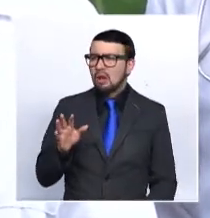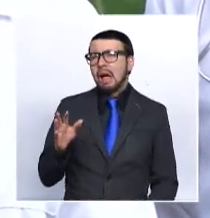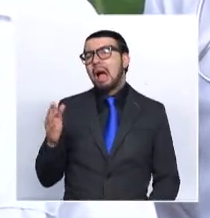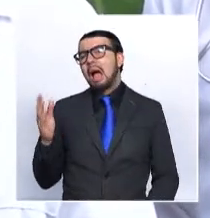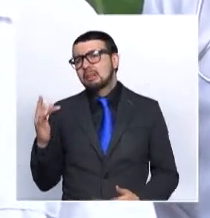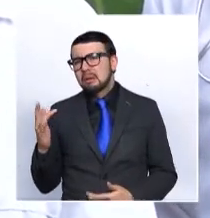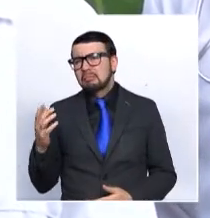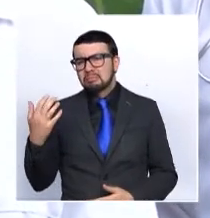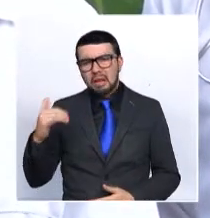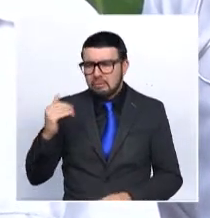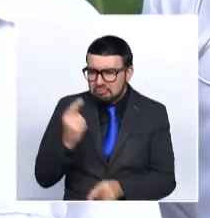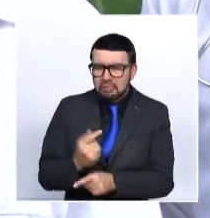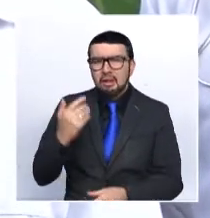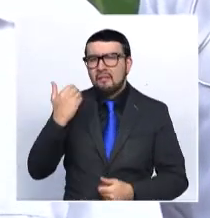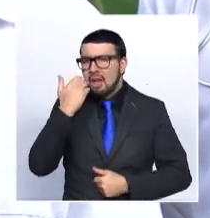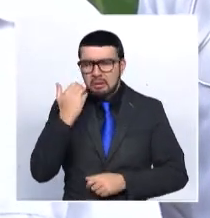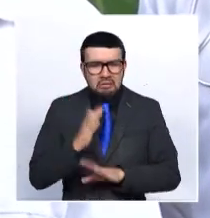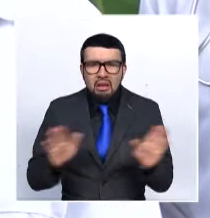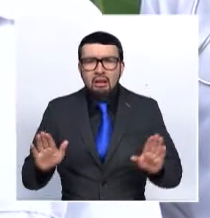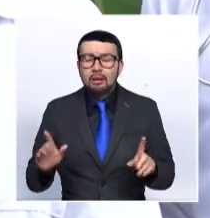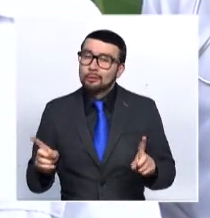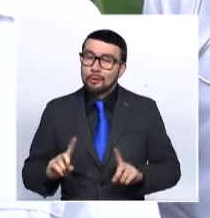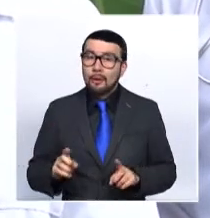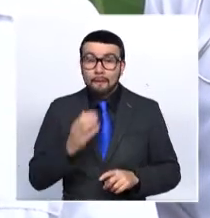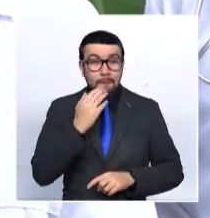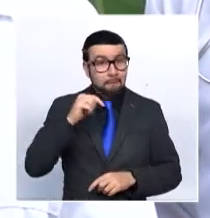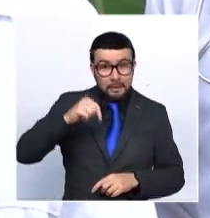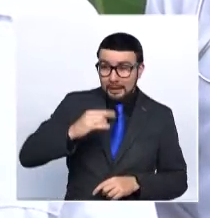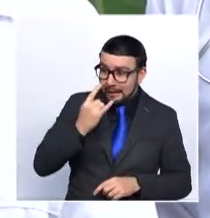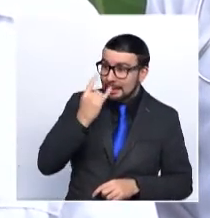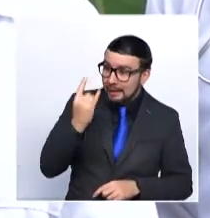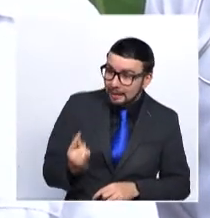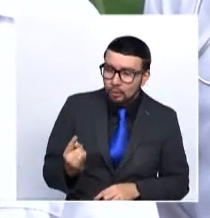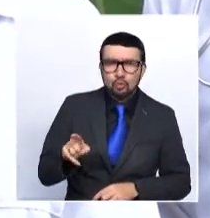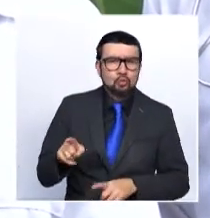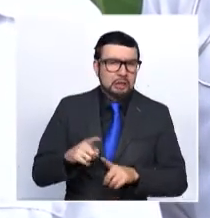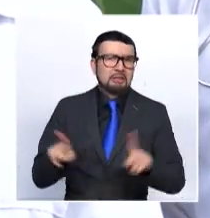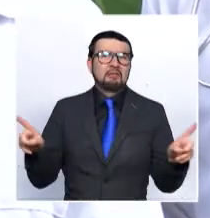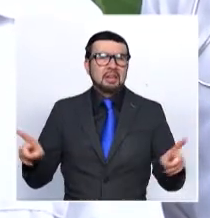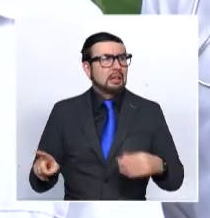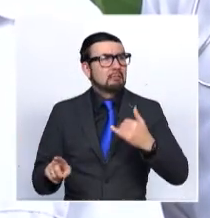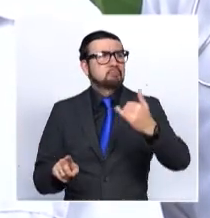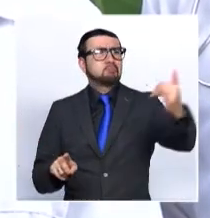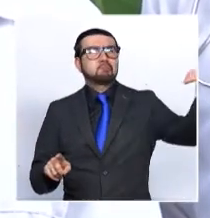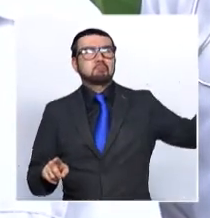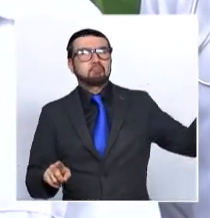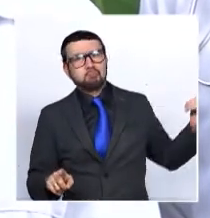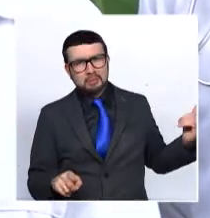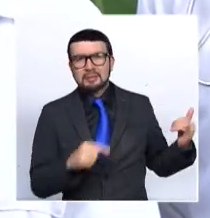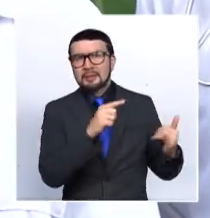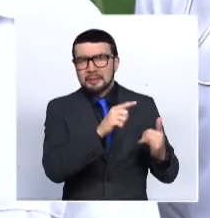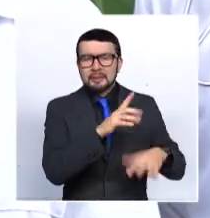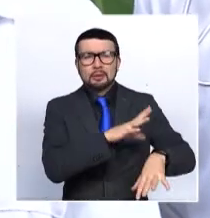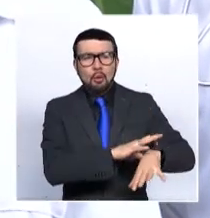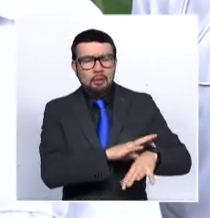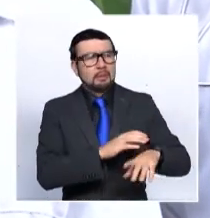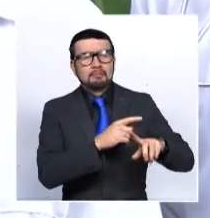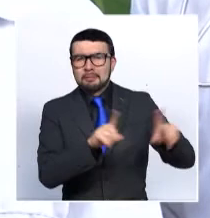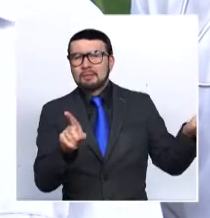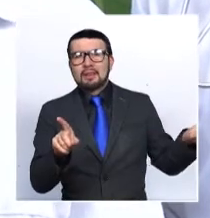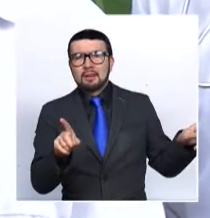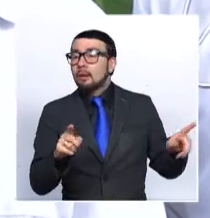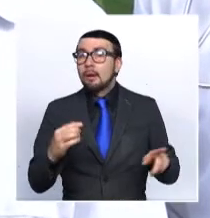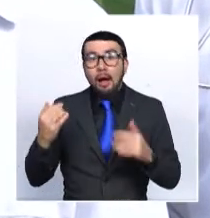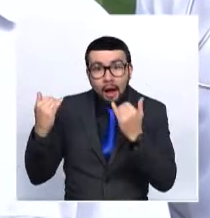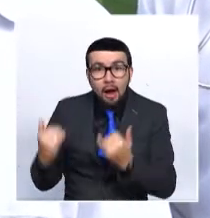enfermedad, ¿cierto? O sea, una cosa que a mí me ha llamado mucho la atención y que es una diferencia con respecto al resto de las prácticas que uno hace, es la